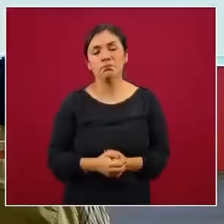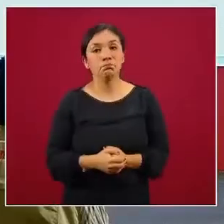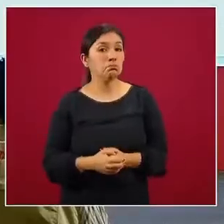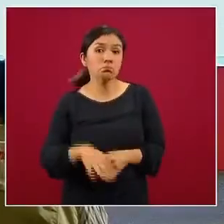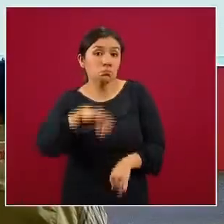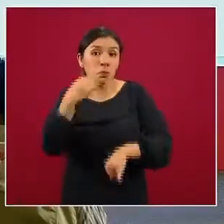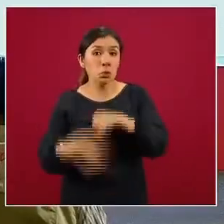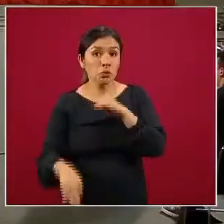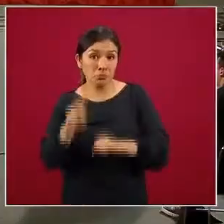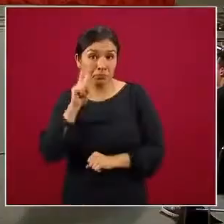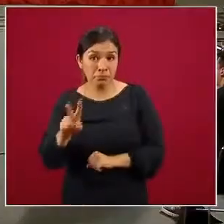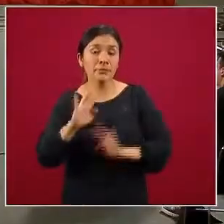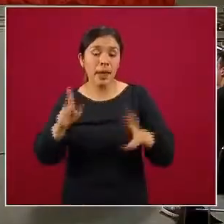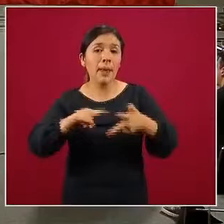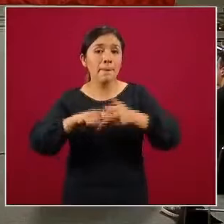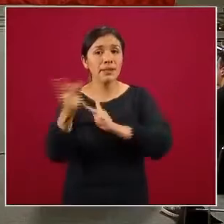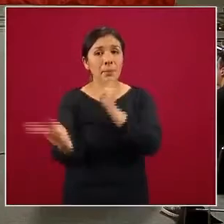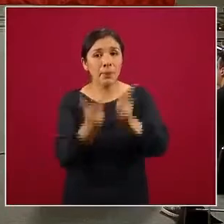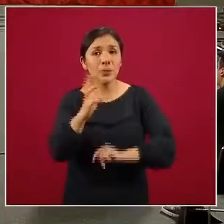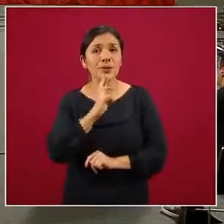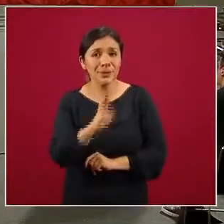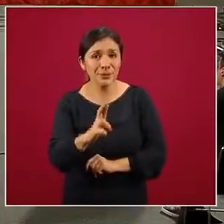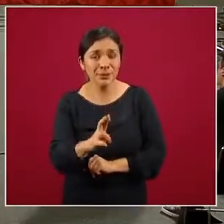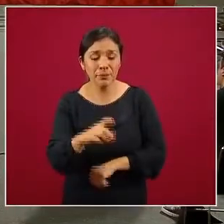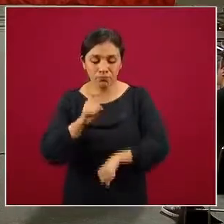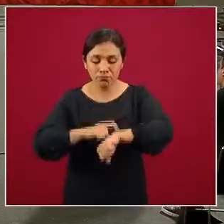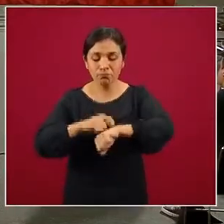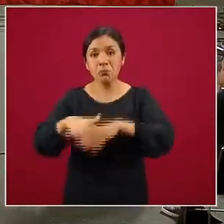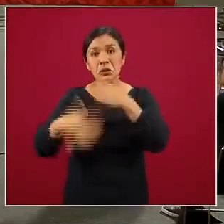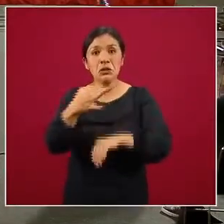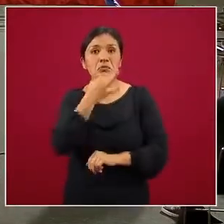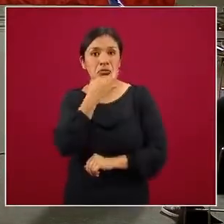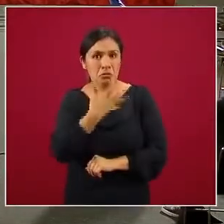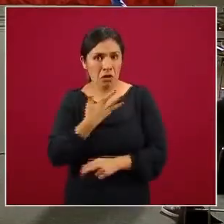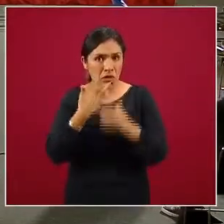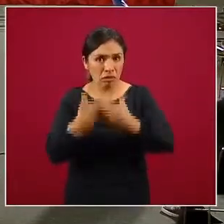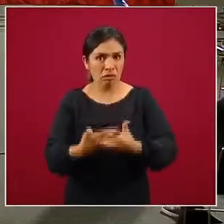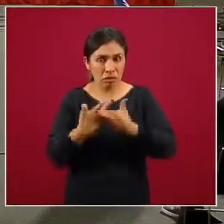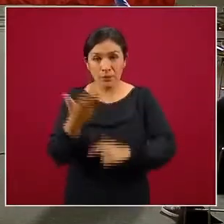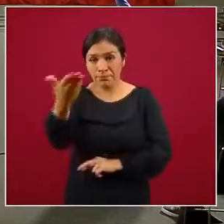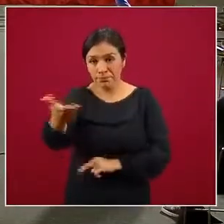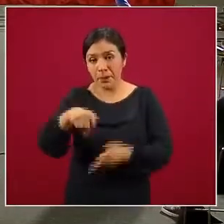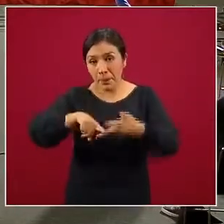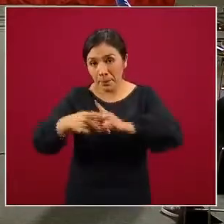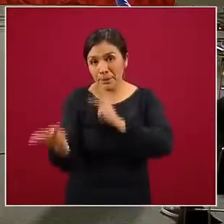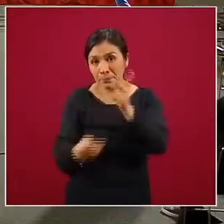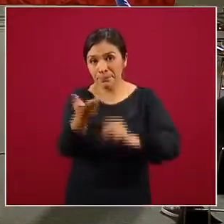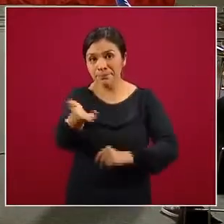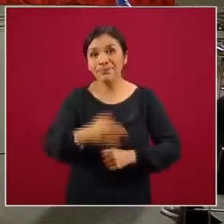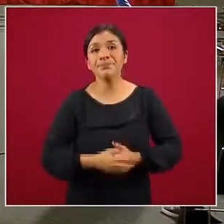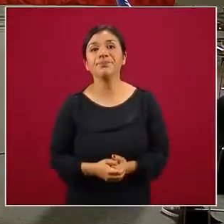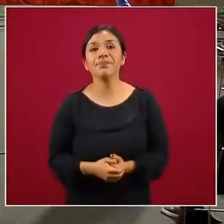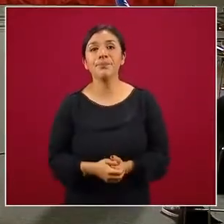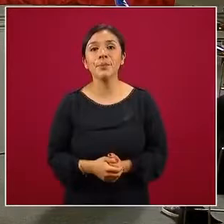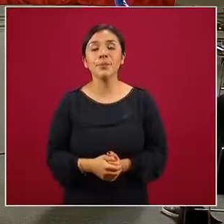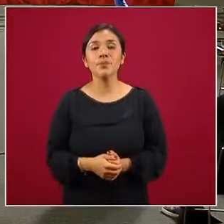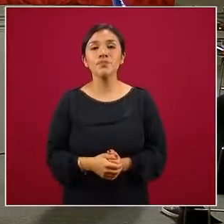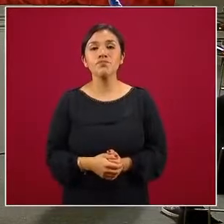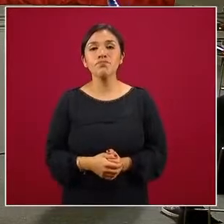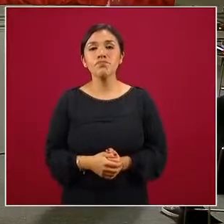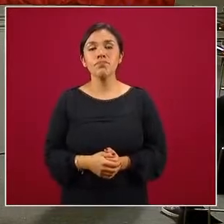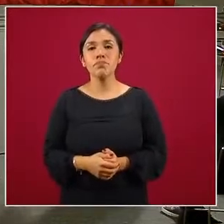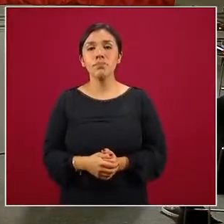todo. Muy bien, vamos a abrir a preguntas y respuestas, nos quedan 15 minutos. Araceli Andanday, de Canal 11, y Carlos